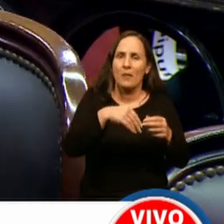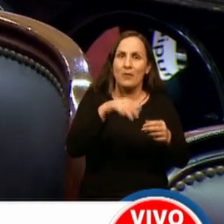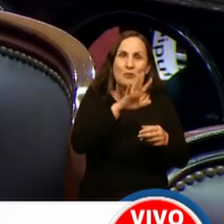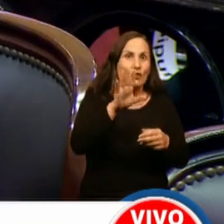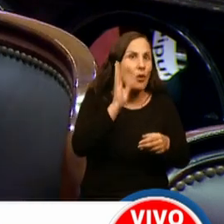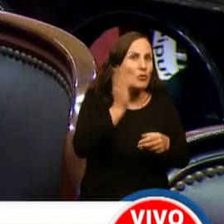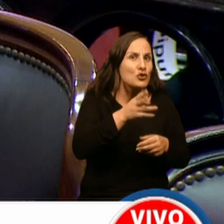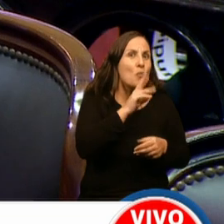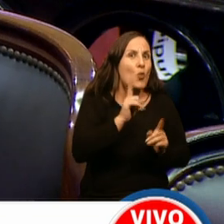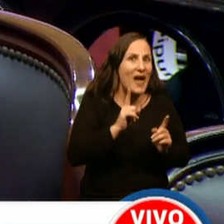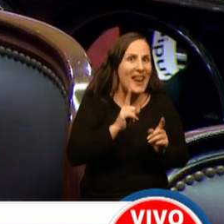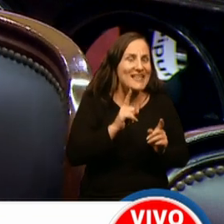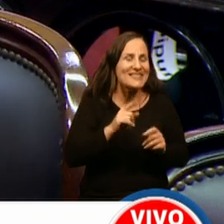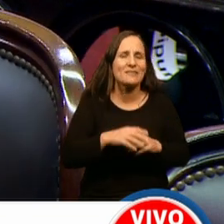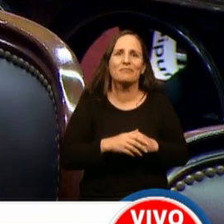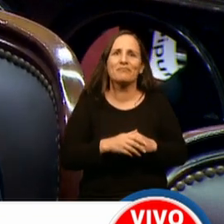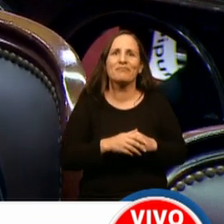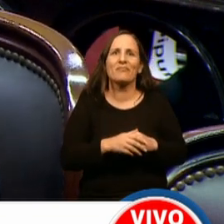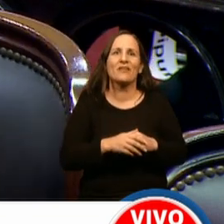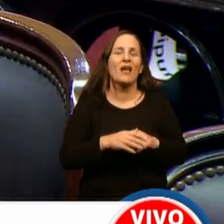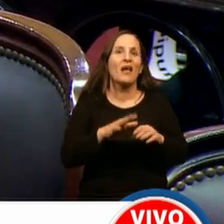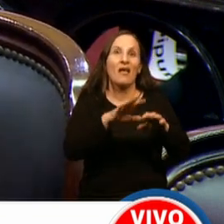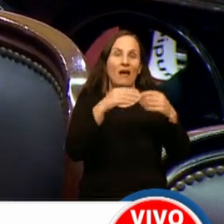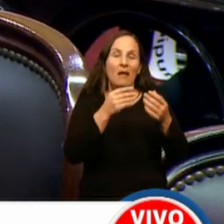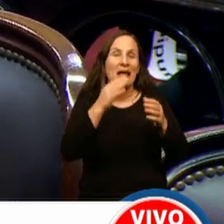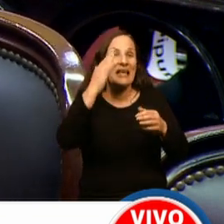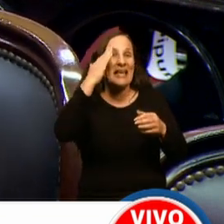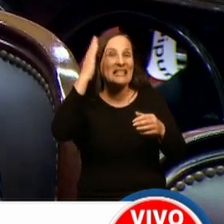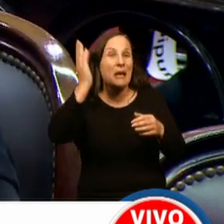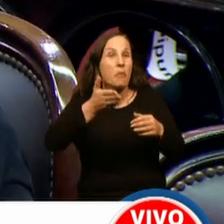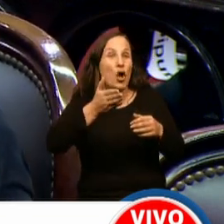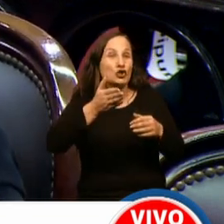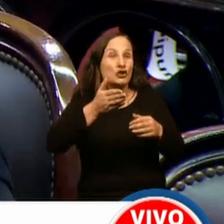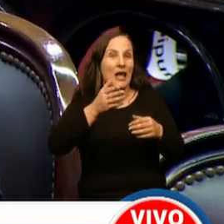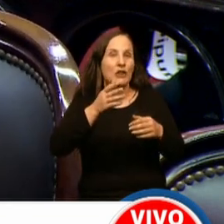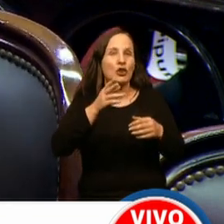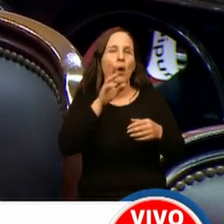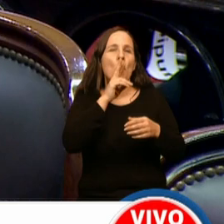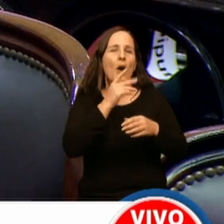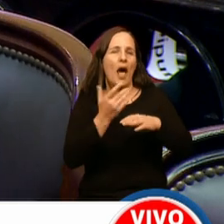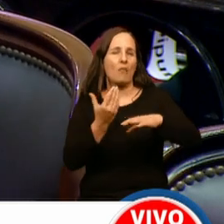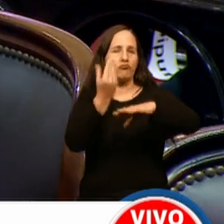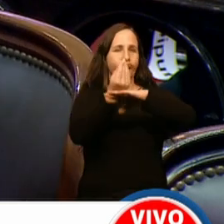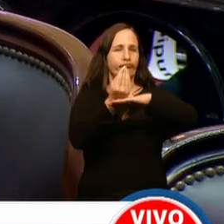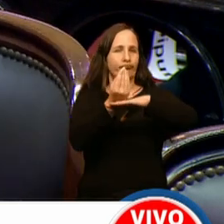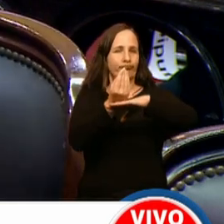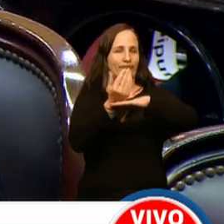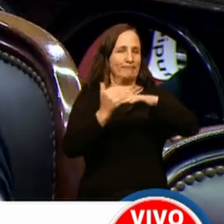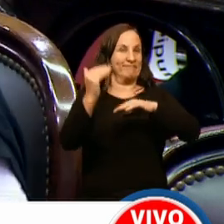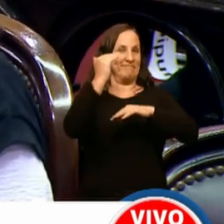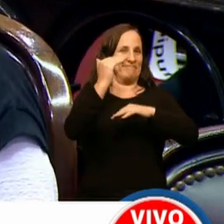menos del 15 por ciento de las mujeres representan los lugares de jerarquía en los medios de comunicación